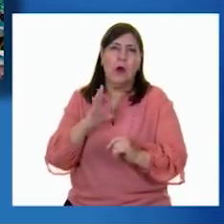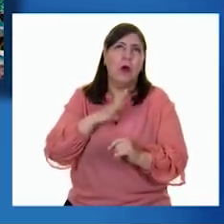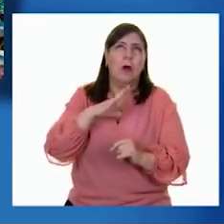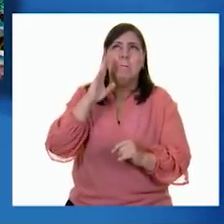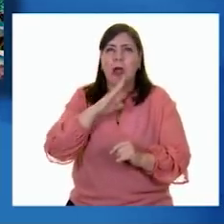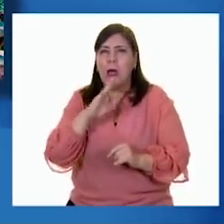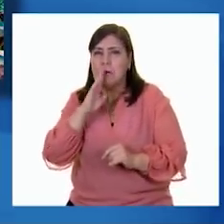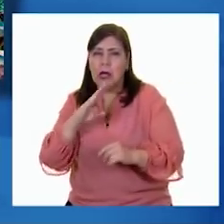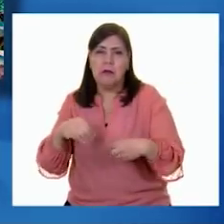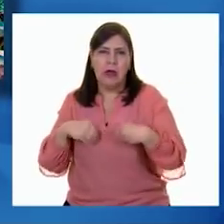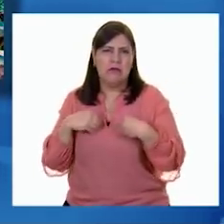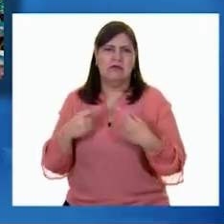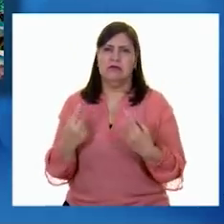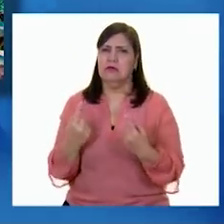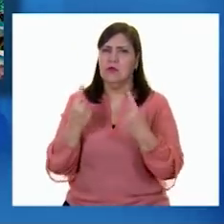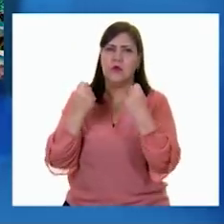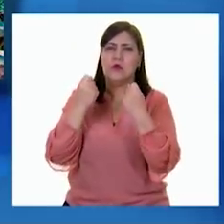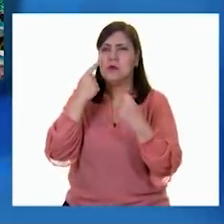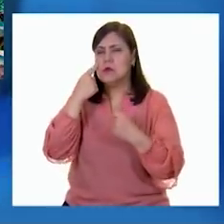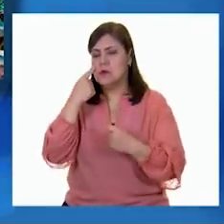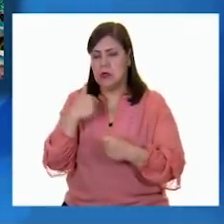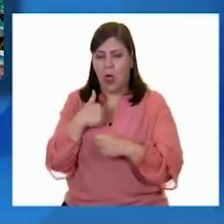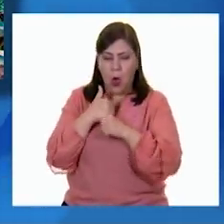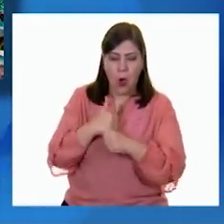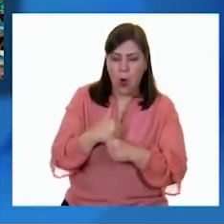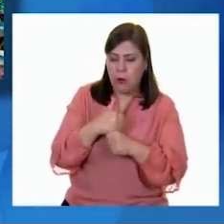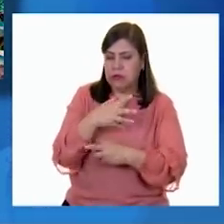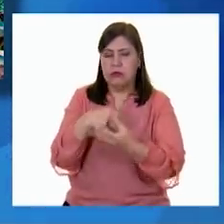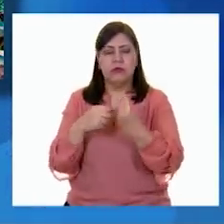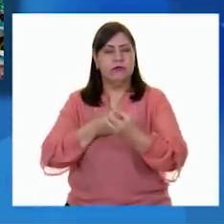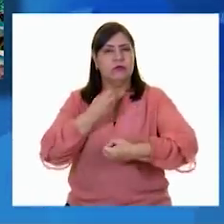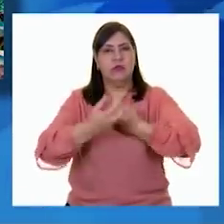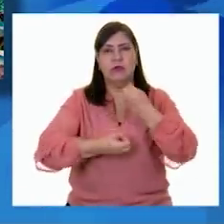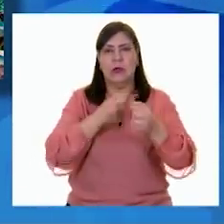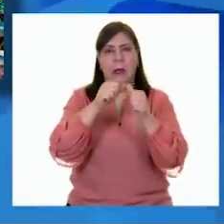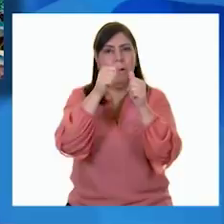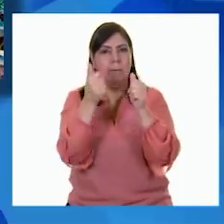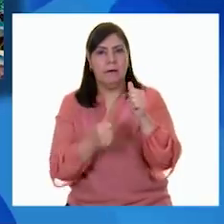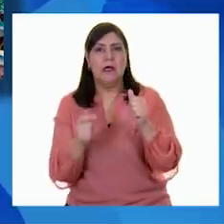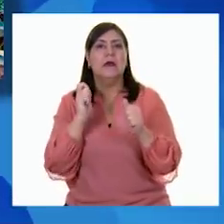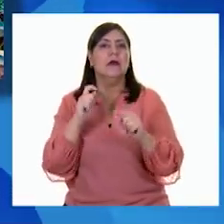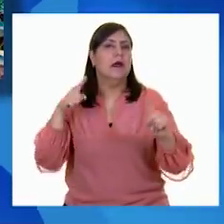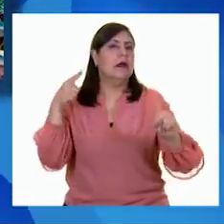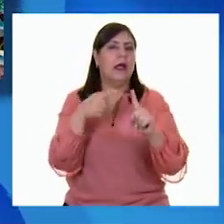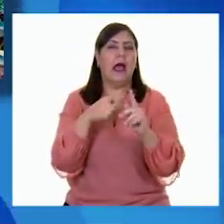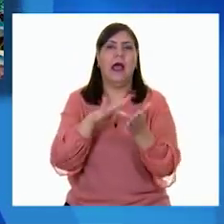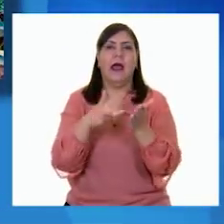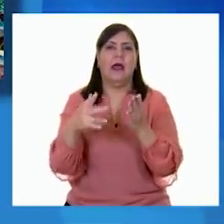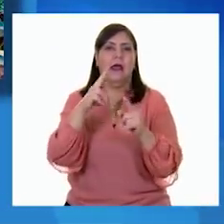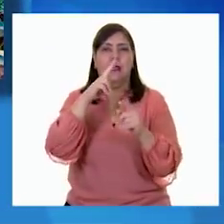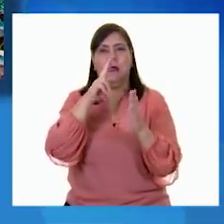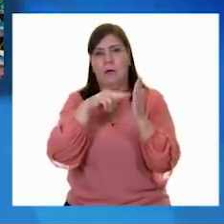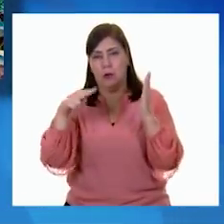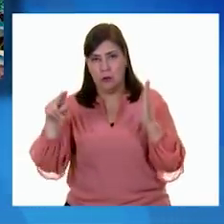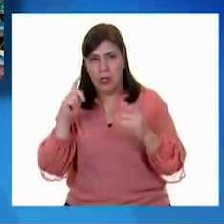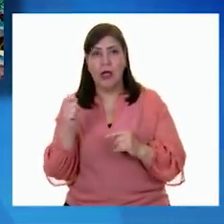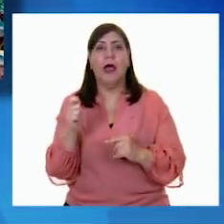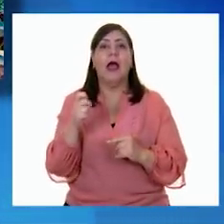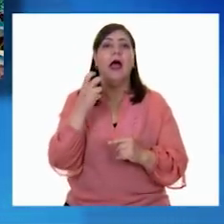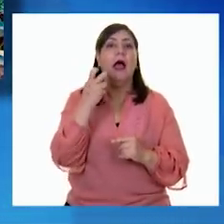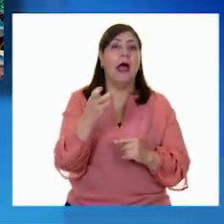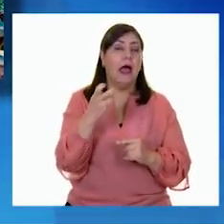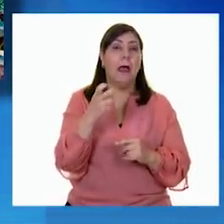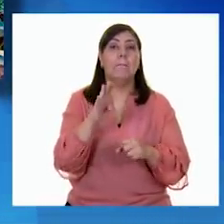atravesando, decidió expresar sus pesares por medio del arte, específicamente la pintura, y nos benefició